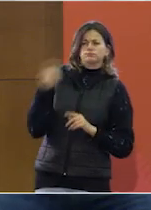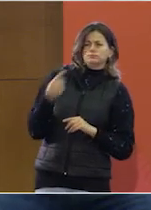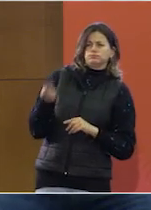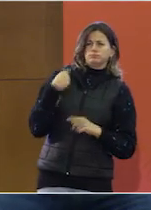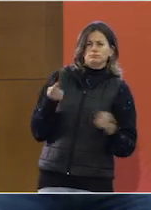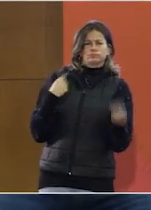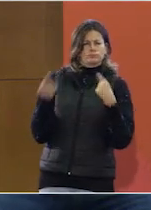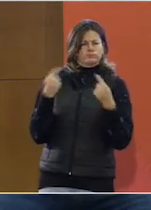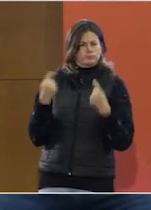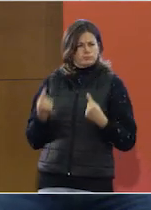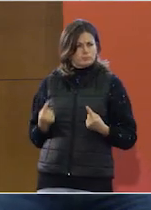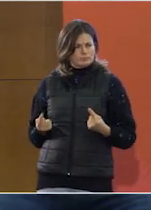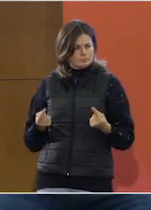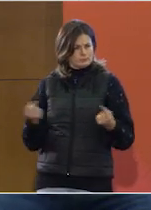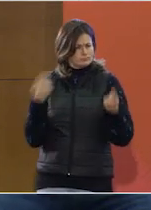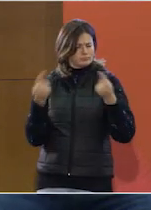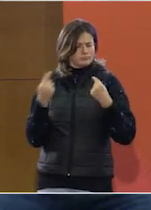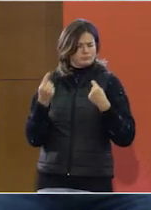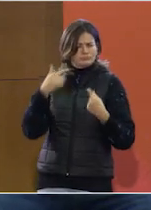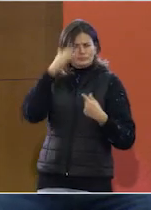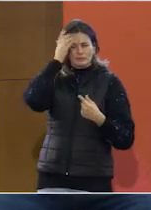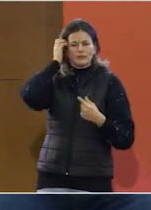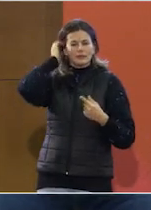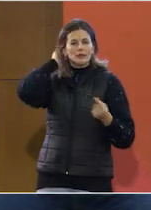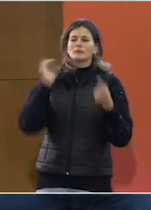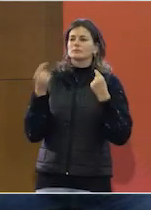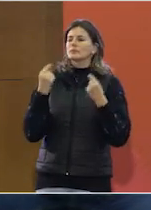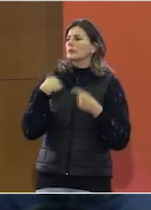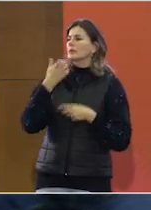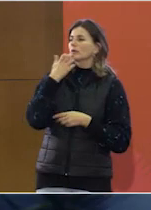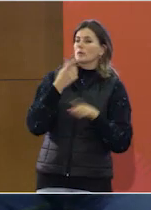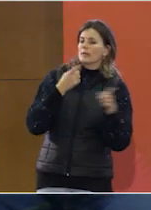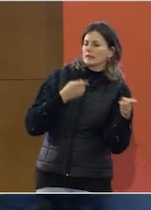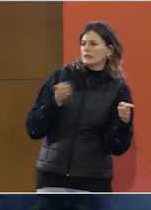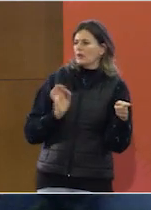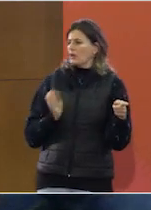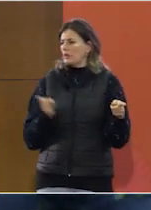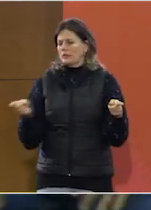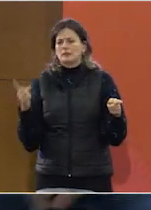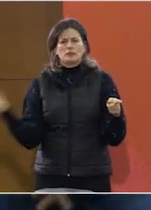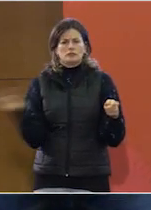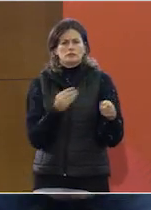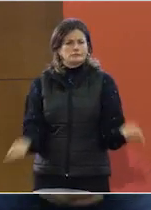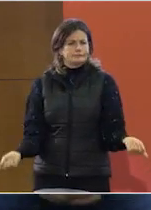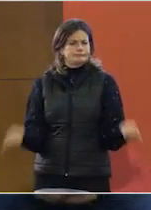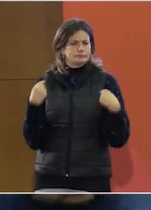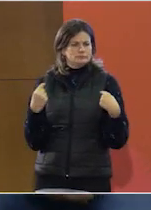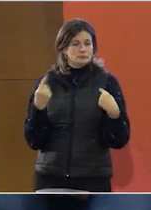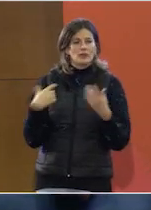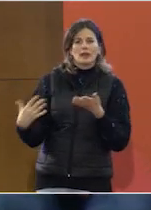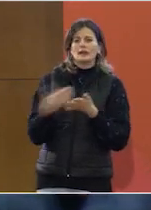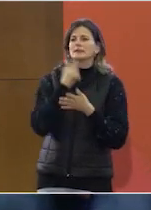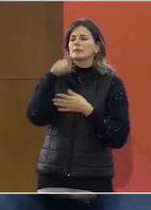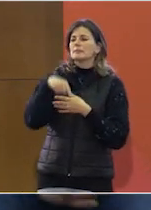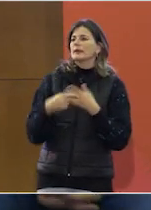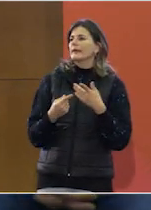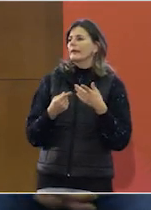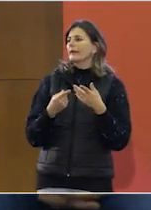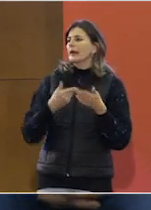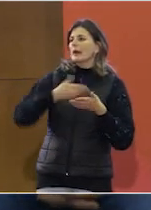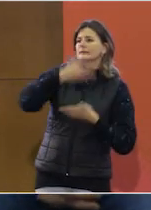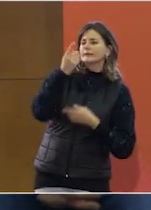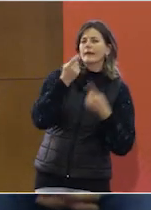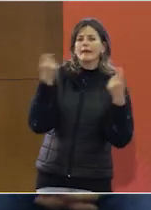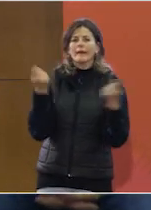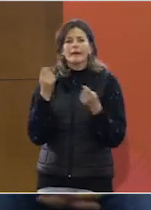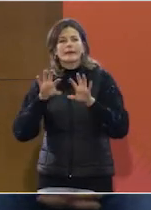por todas partes, por todas partes. Nos han atacado tanto unos como otros. Los medios de comunicación favorables a